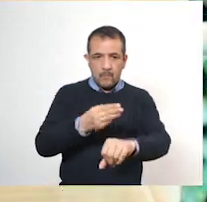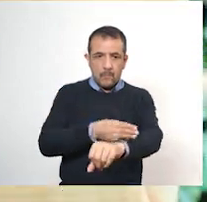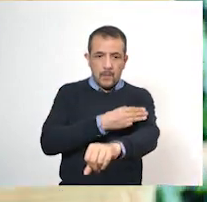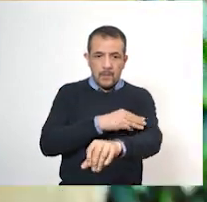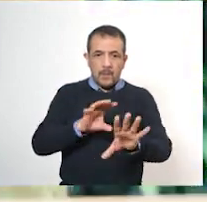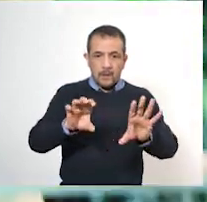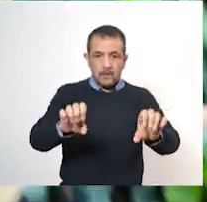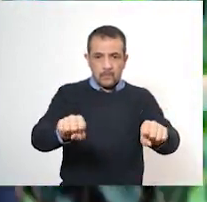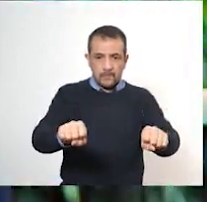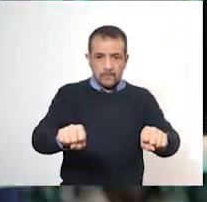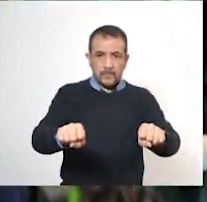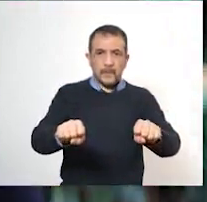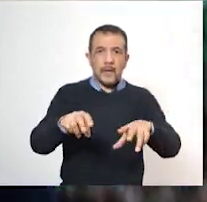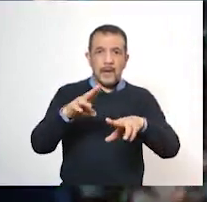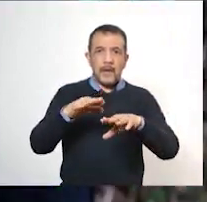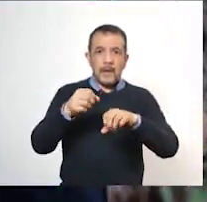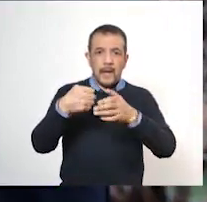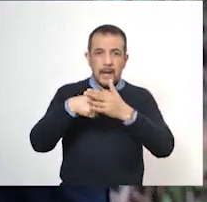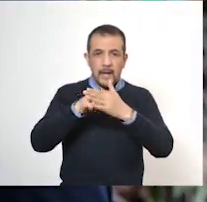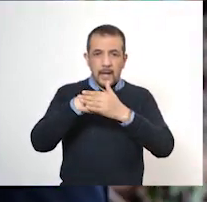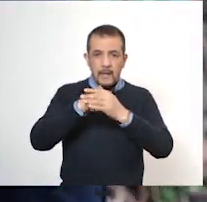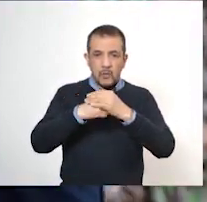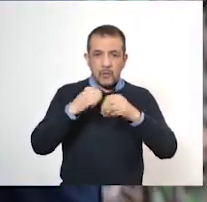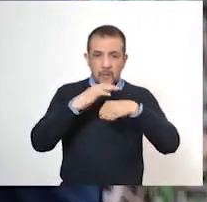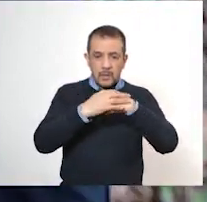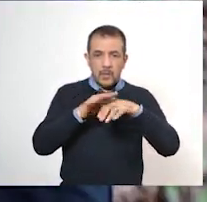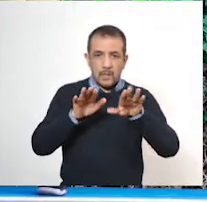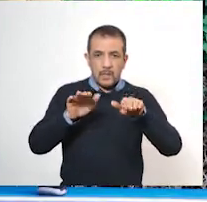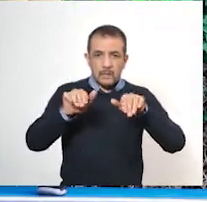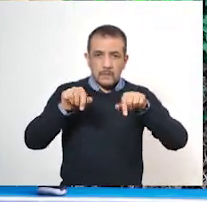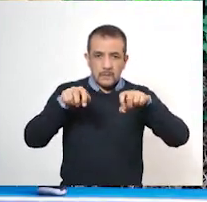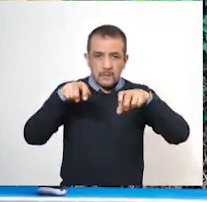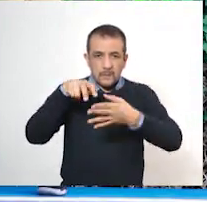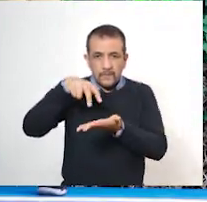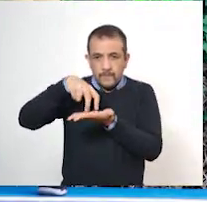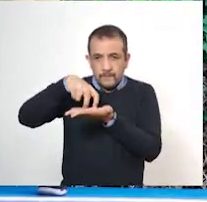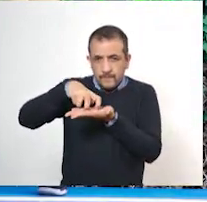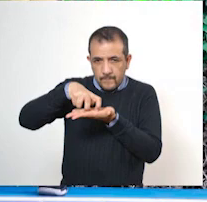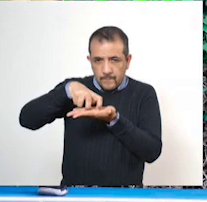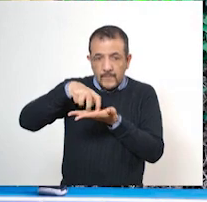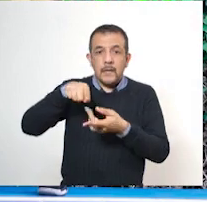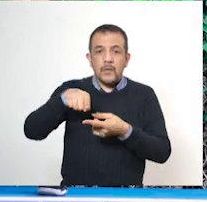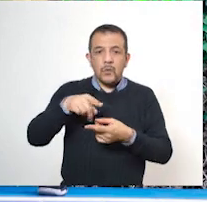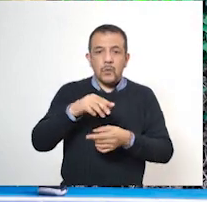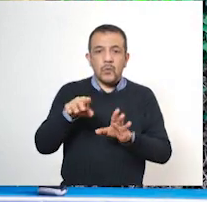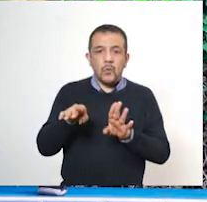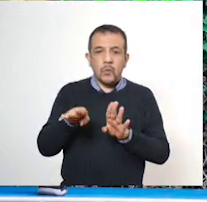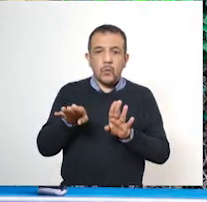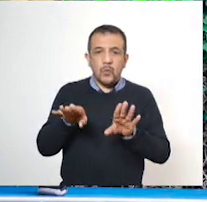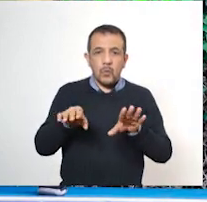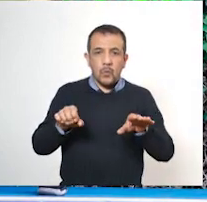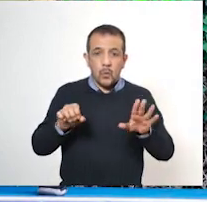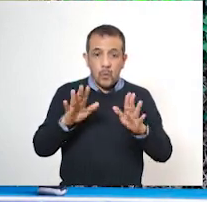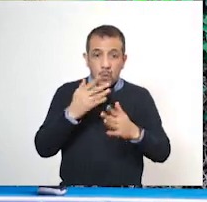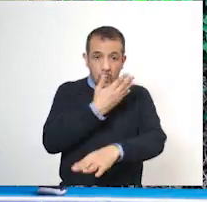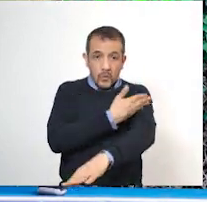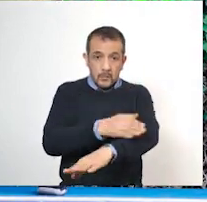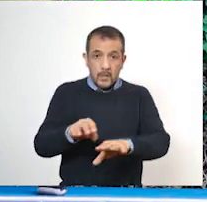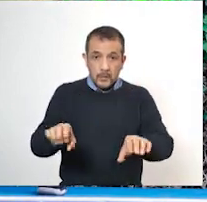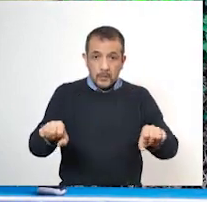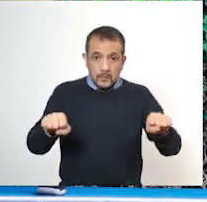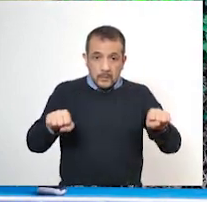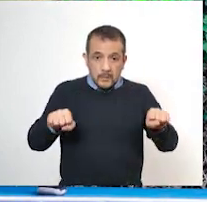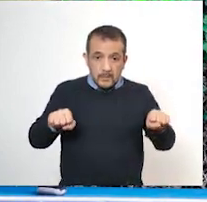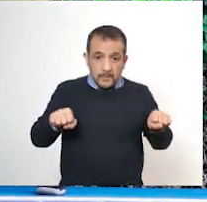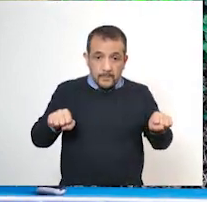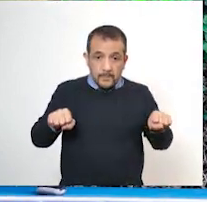en la parte superior. Flexionamos rodillas, vista al frente y vamos a llevar los brazos lo más pegado que podamos a nuestro cuerpo